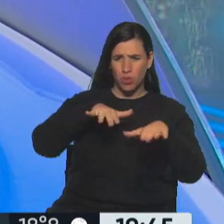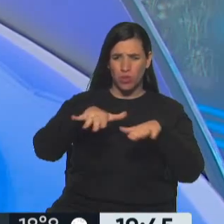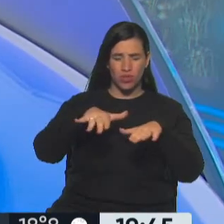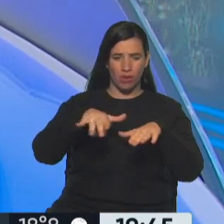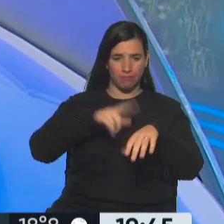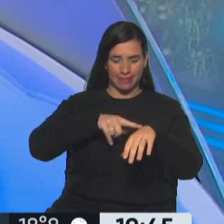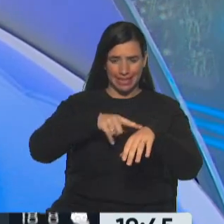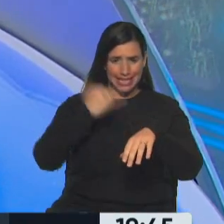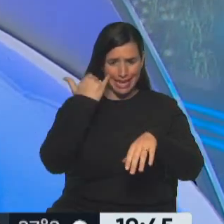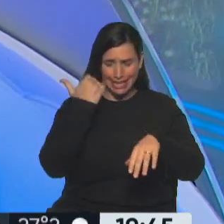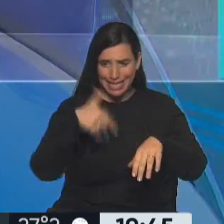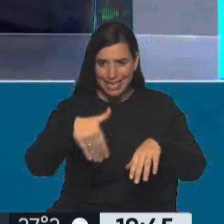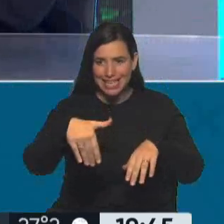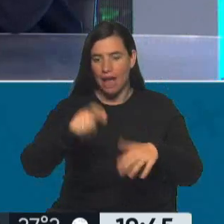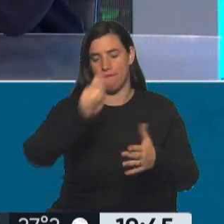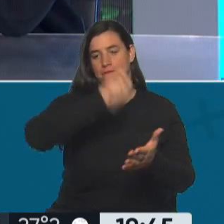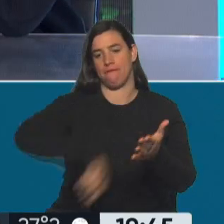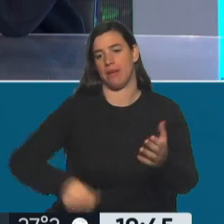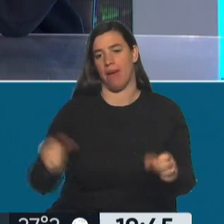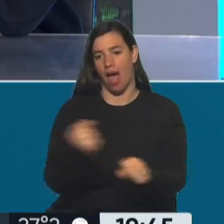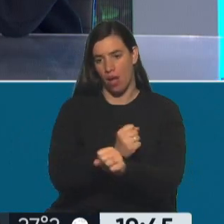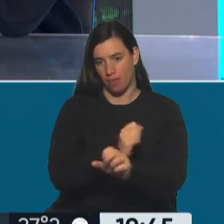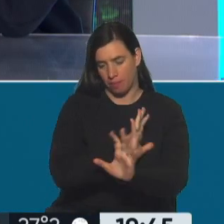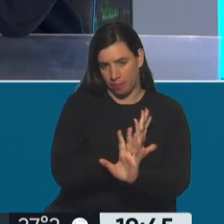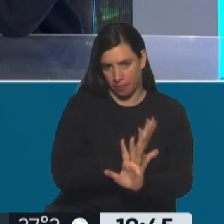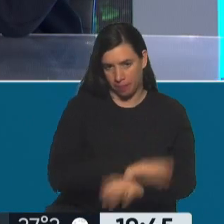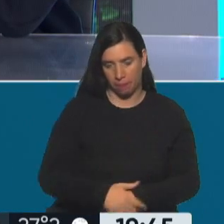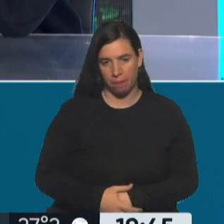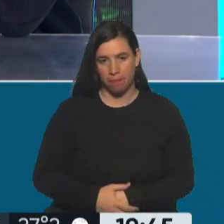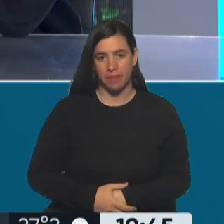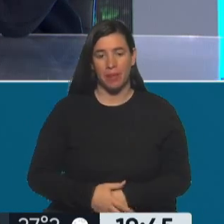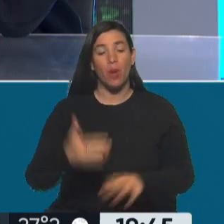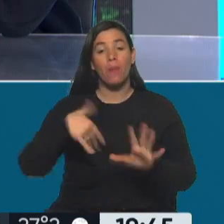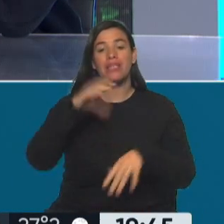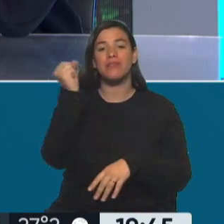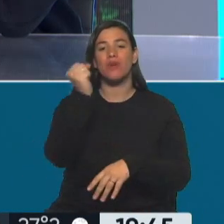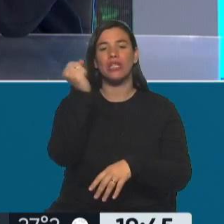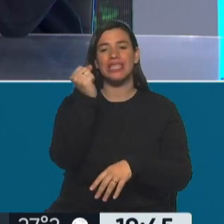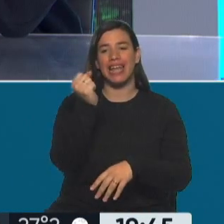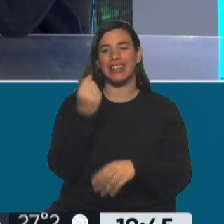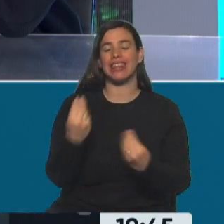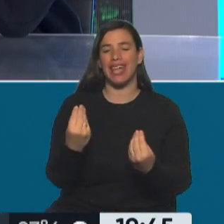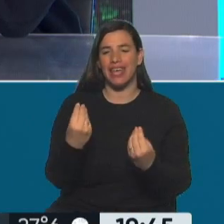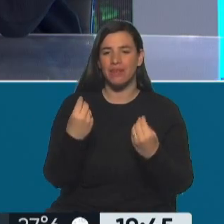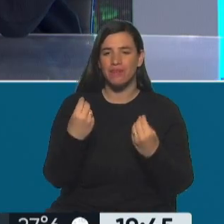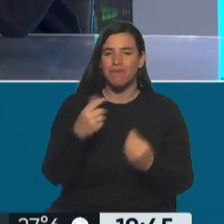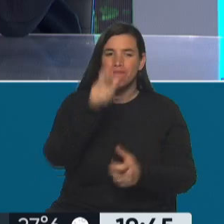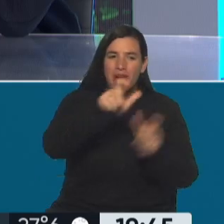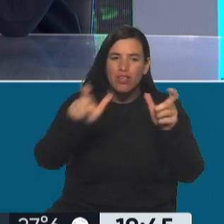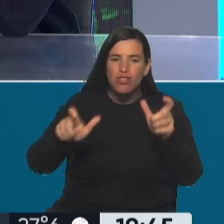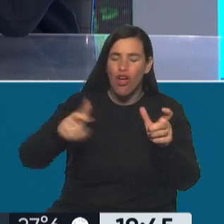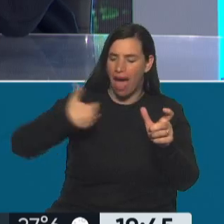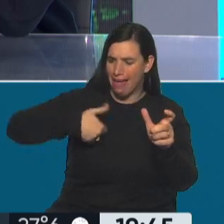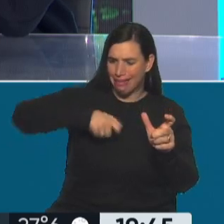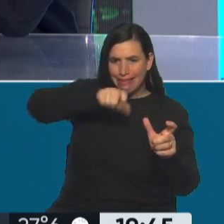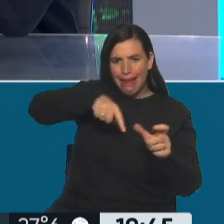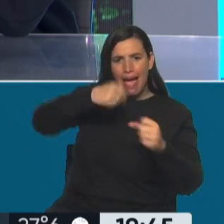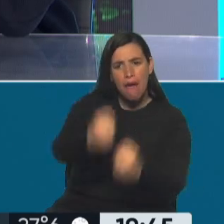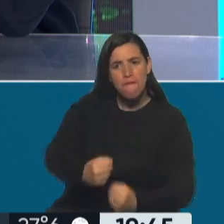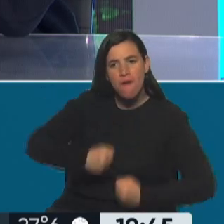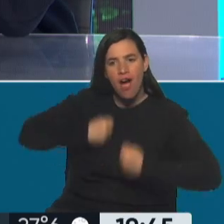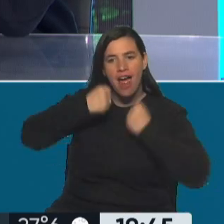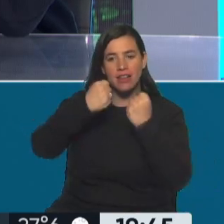ejemplo era la quita de intereses, las sobretasas. Sí. Entonces haberlo hecho pasar por el Congreso es una